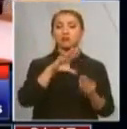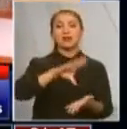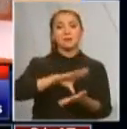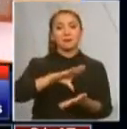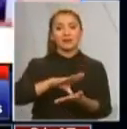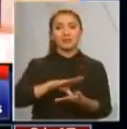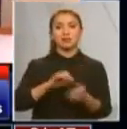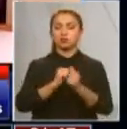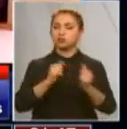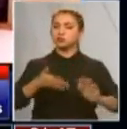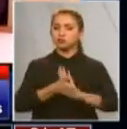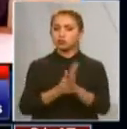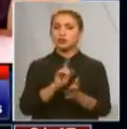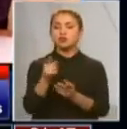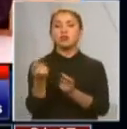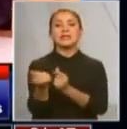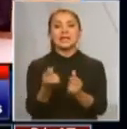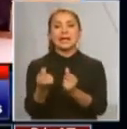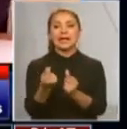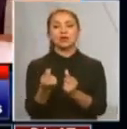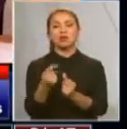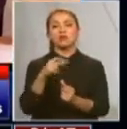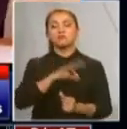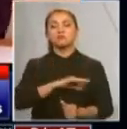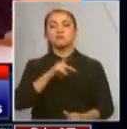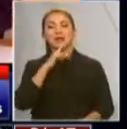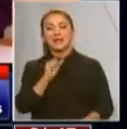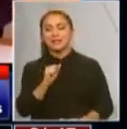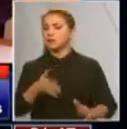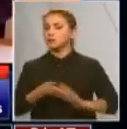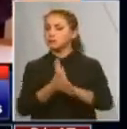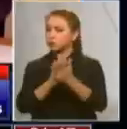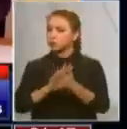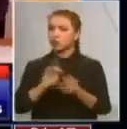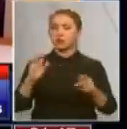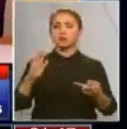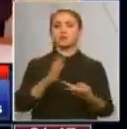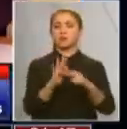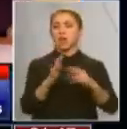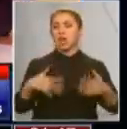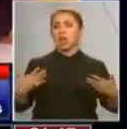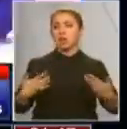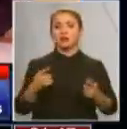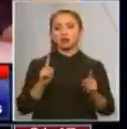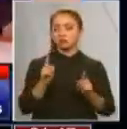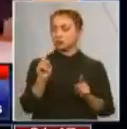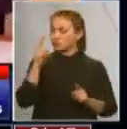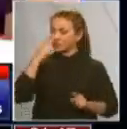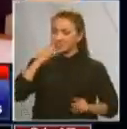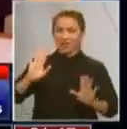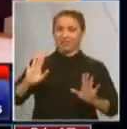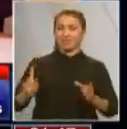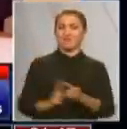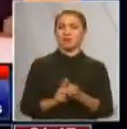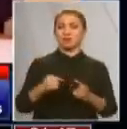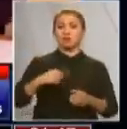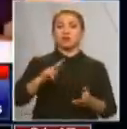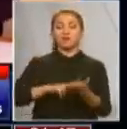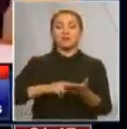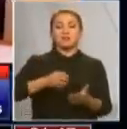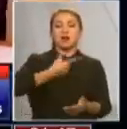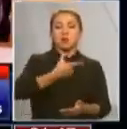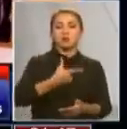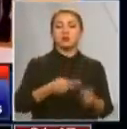con respecto a todos estos dineros de Penta, de todo este escándalo. Porque en eso yo no tengo nada que ver. A mí se me acusa